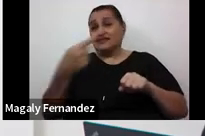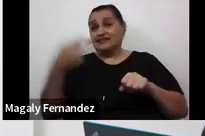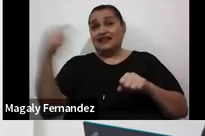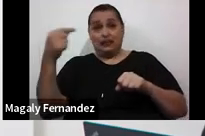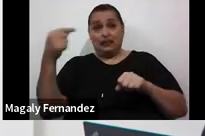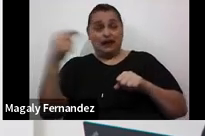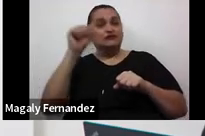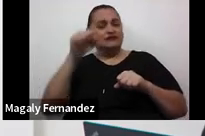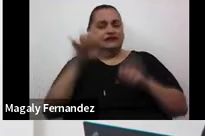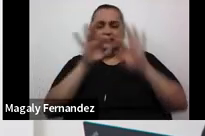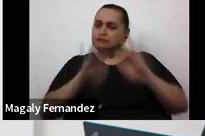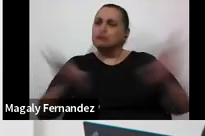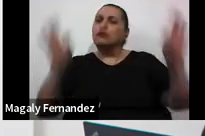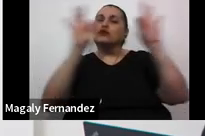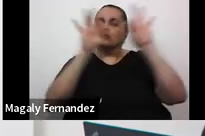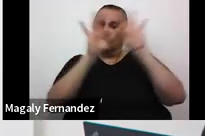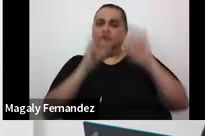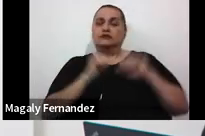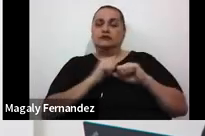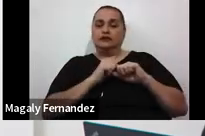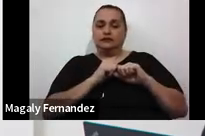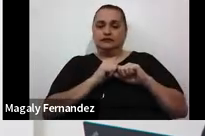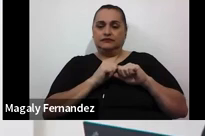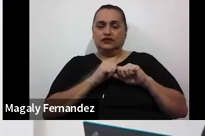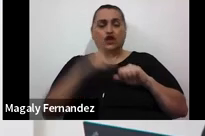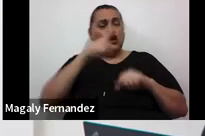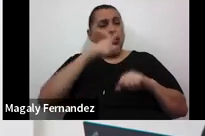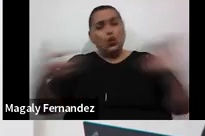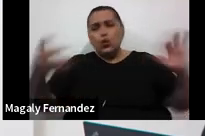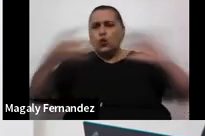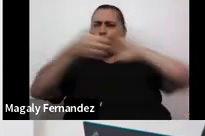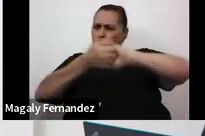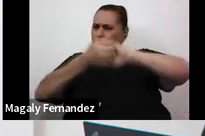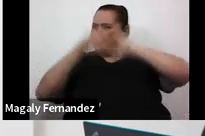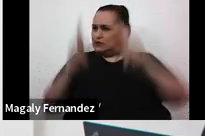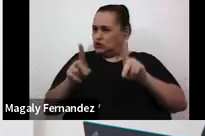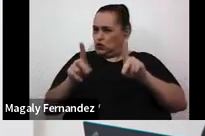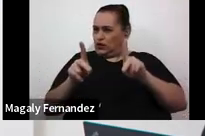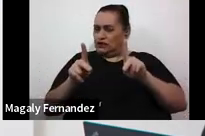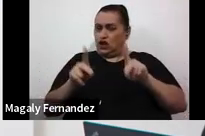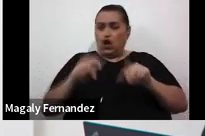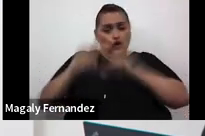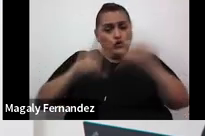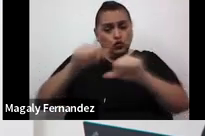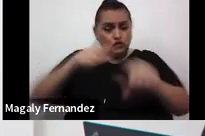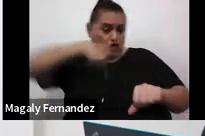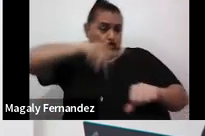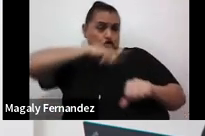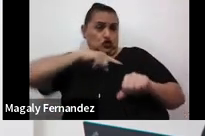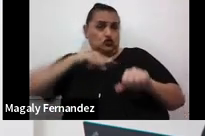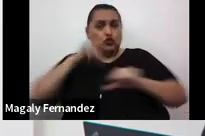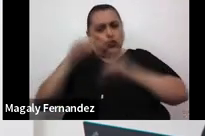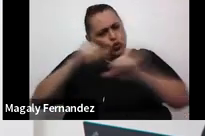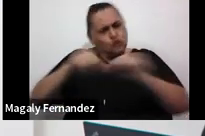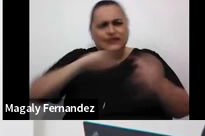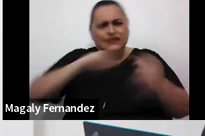es muy importante no el que se nos unan Y es que no es una lucha de nosotros En realidad es de toda la gente